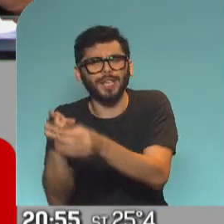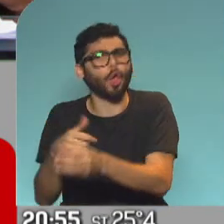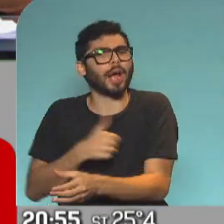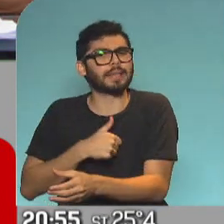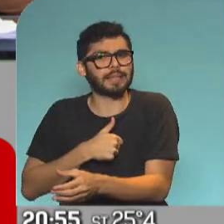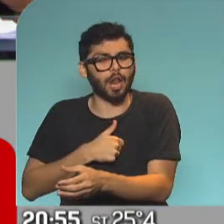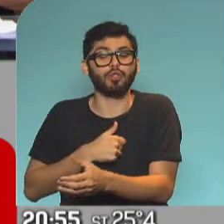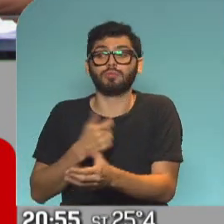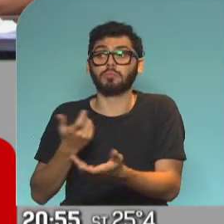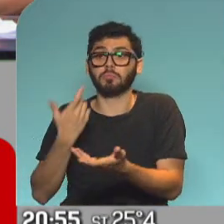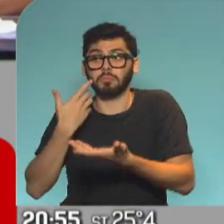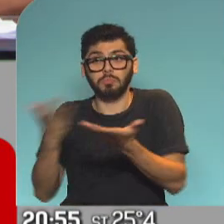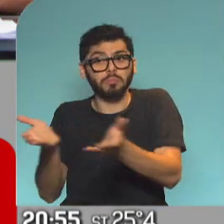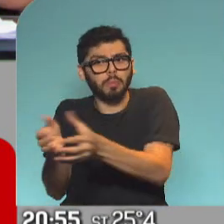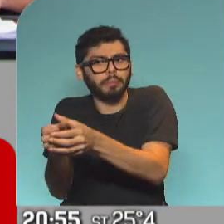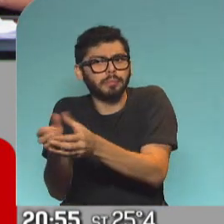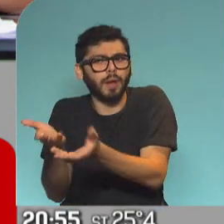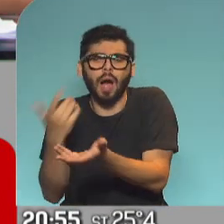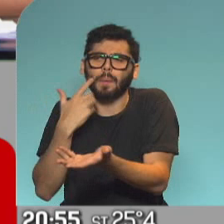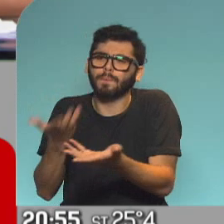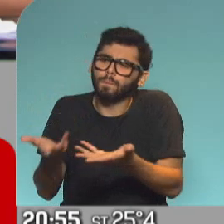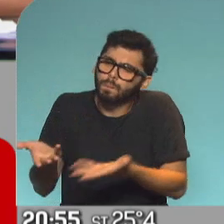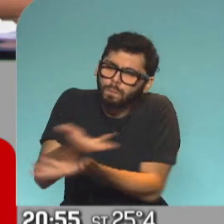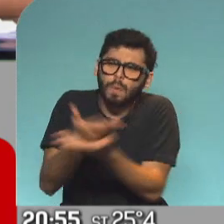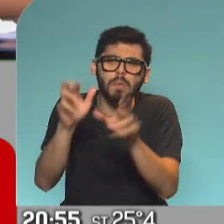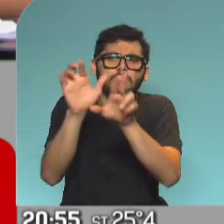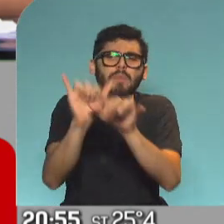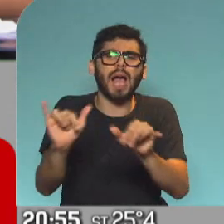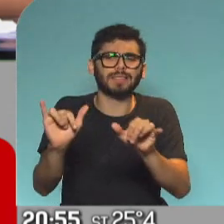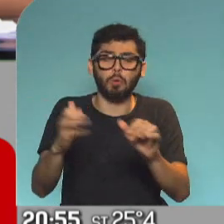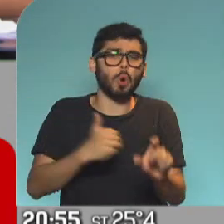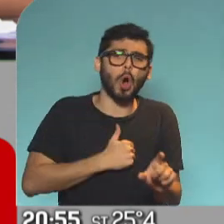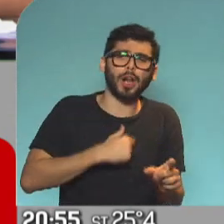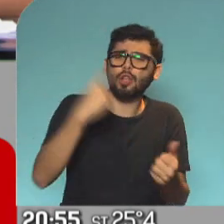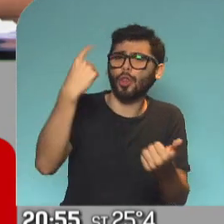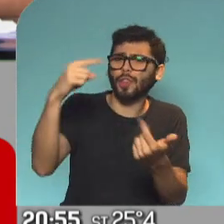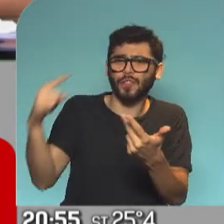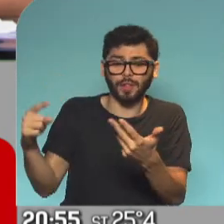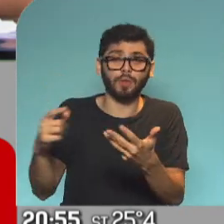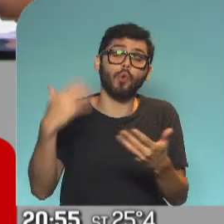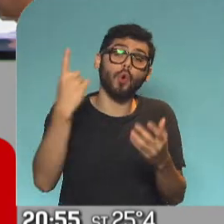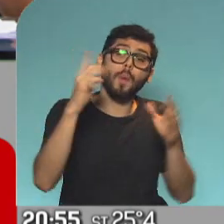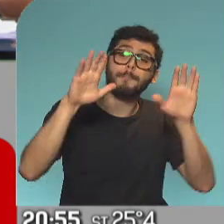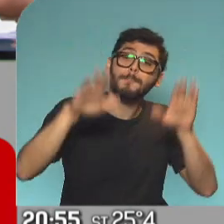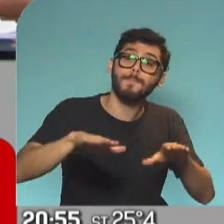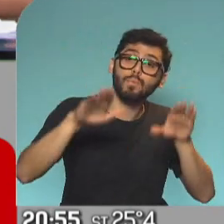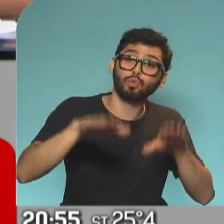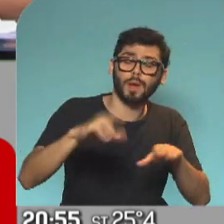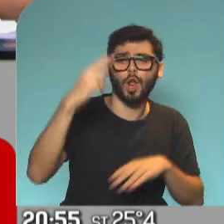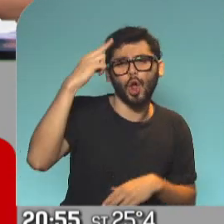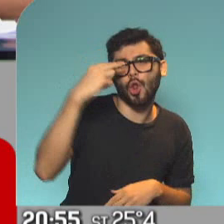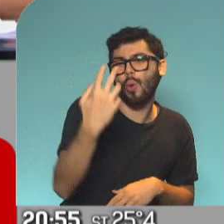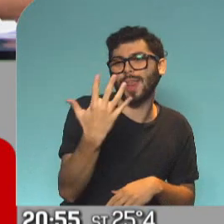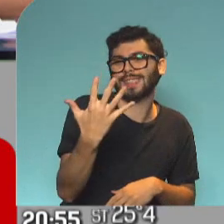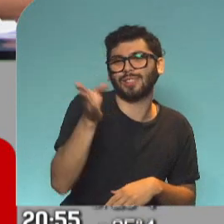esto de demostrar algún tipo de convivencia también pacífica entre las distintas religiones. Hablamos de los musulmanes, que son el 95% de